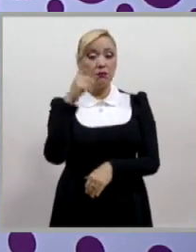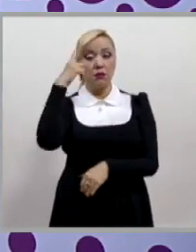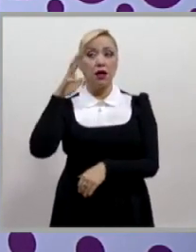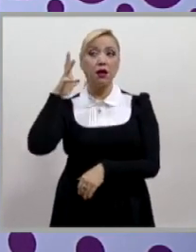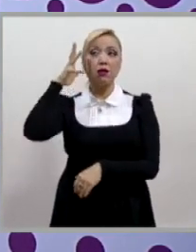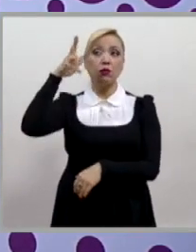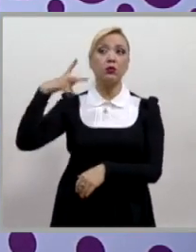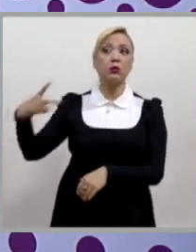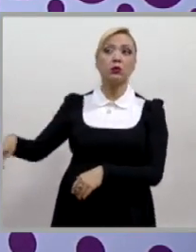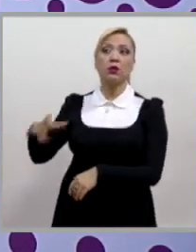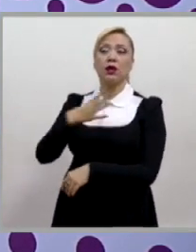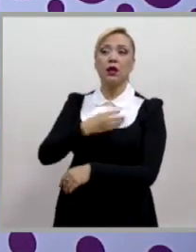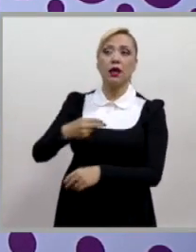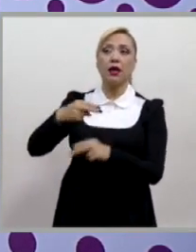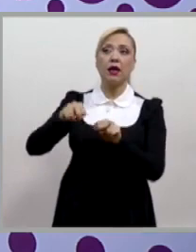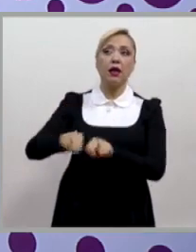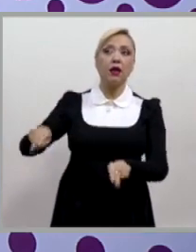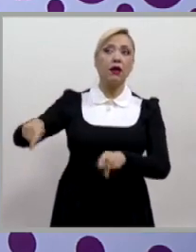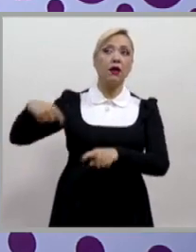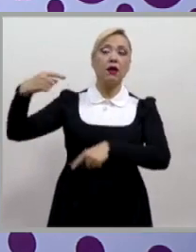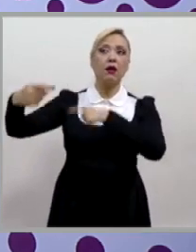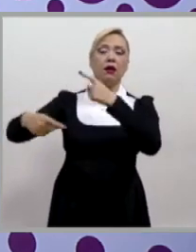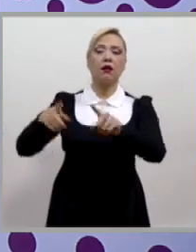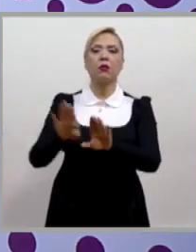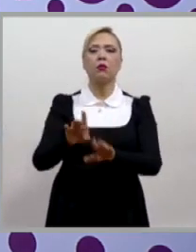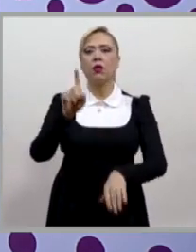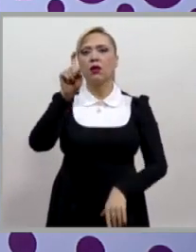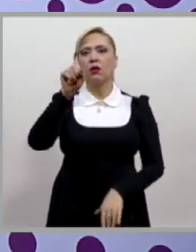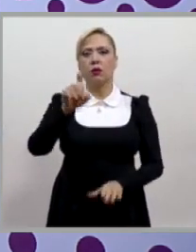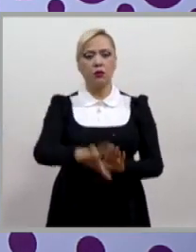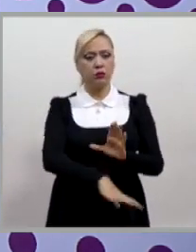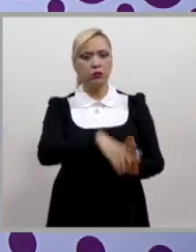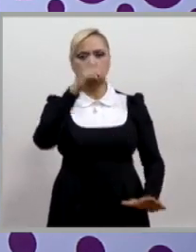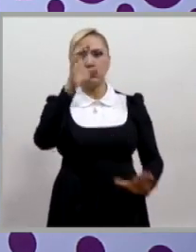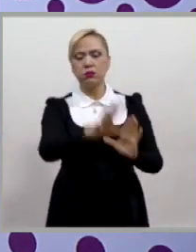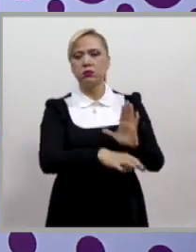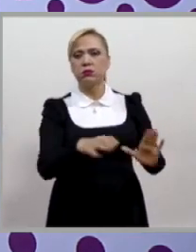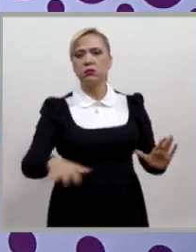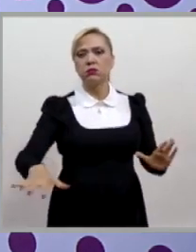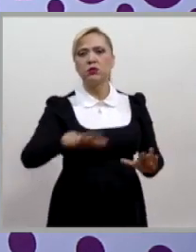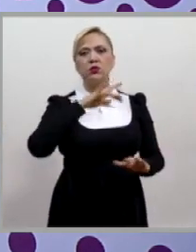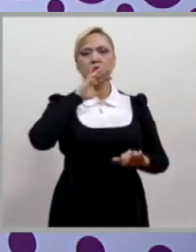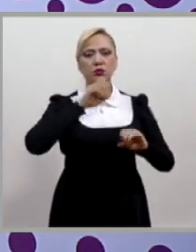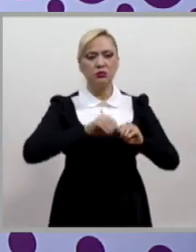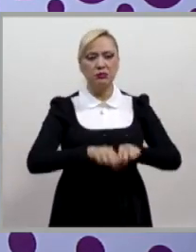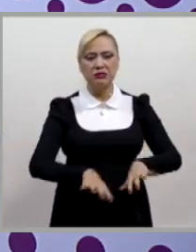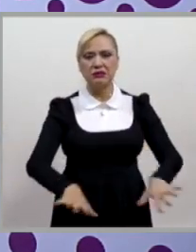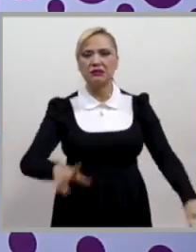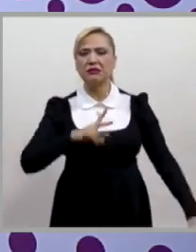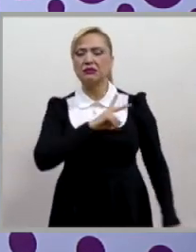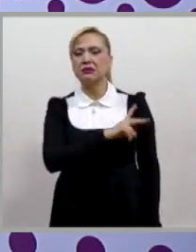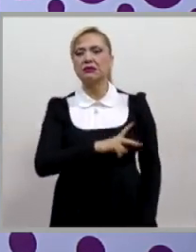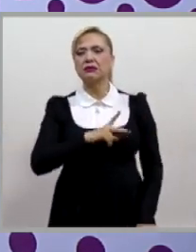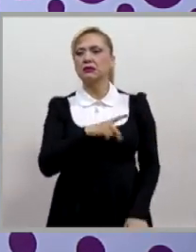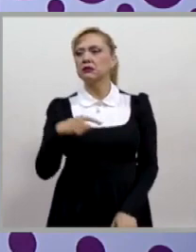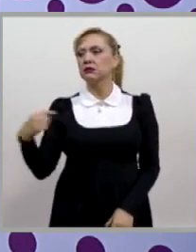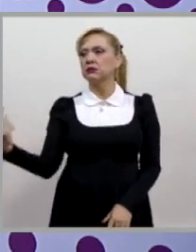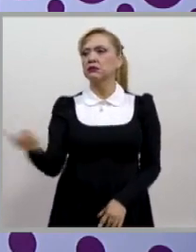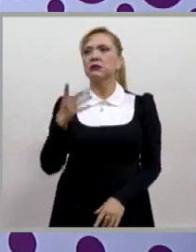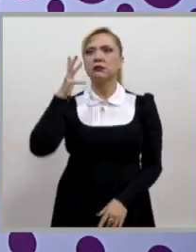LIE, señalando simplemente es que lo que está en la LIE va a contaminar más y eso me deja a mí una calidad de